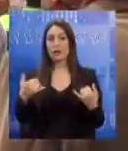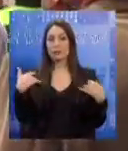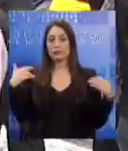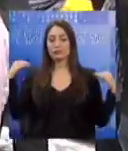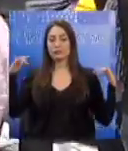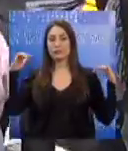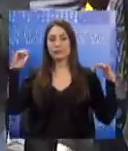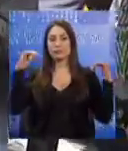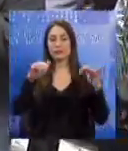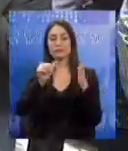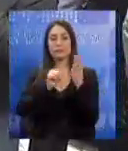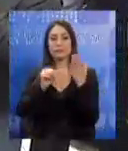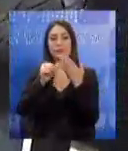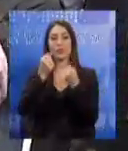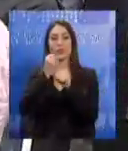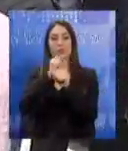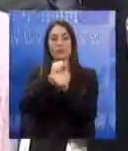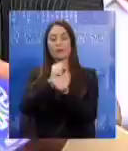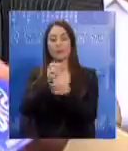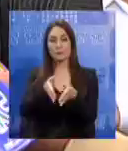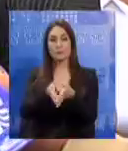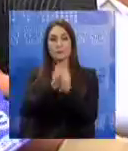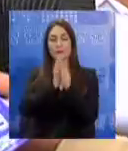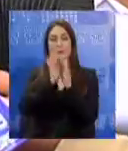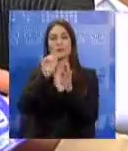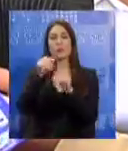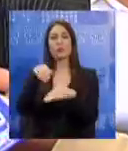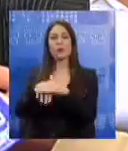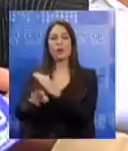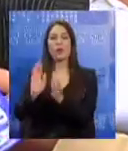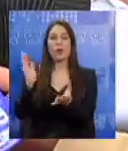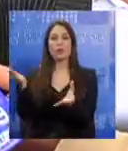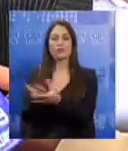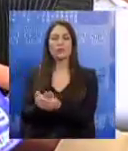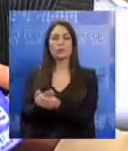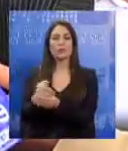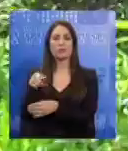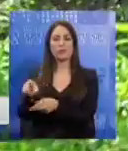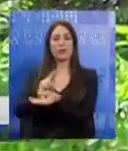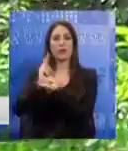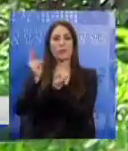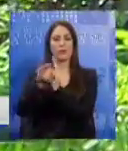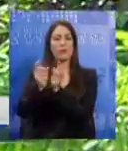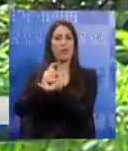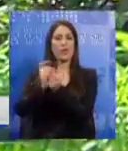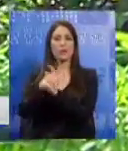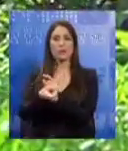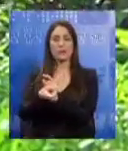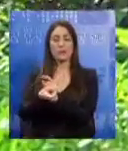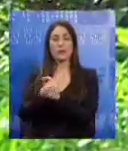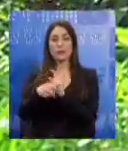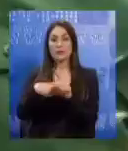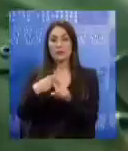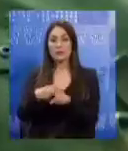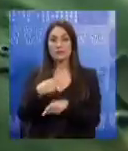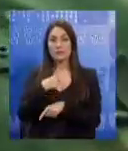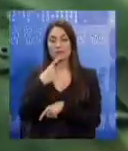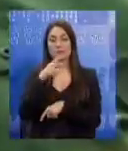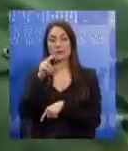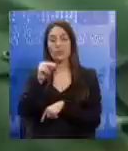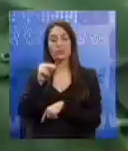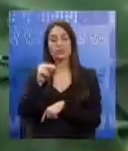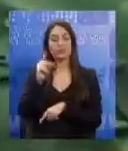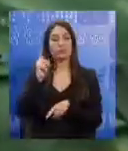en los exteriores del Ministerio de Defensa, solicitando el archivo de esta pretendida reforma. El proyecto aclara además que bajo ningún concepto un